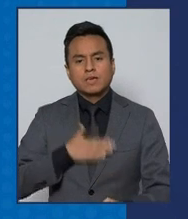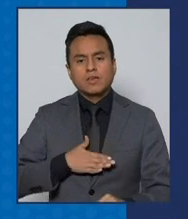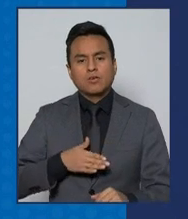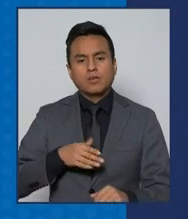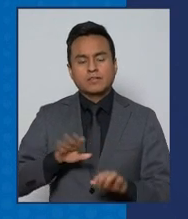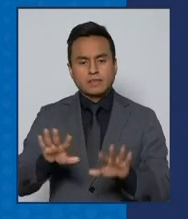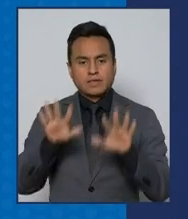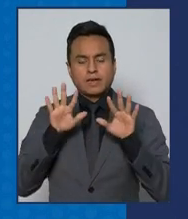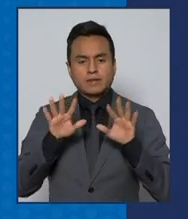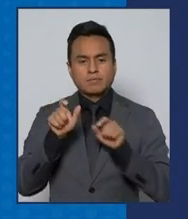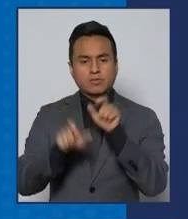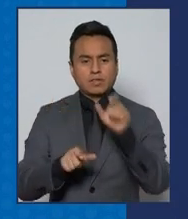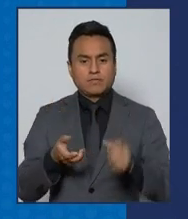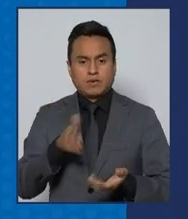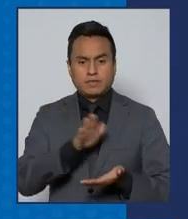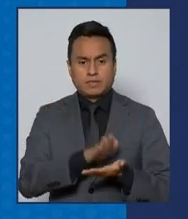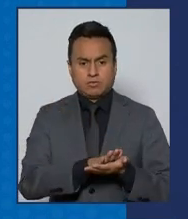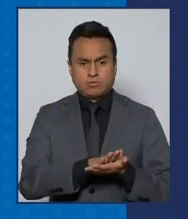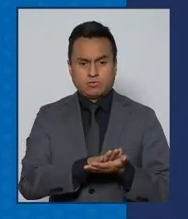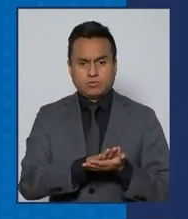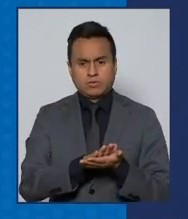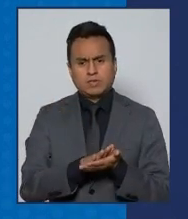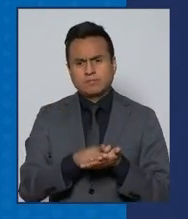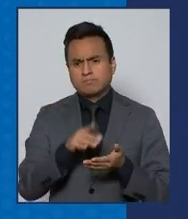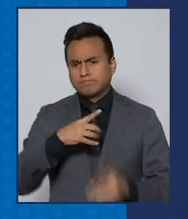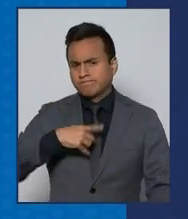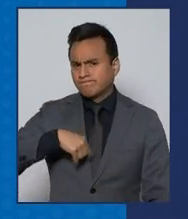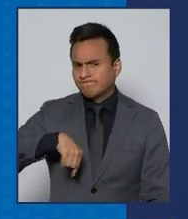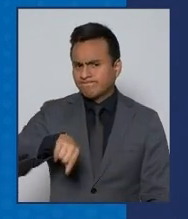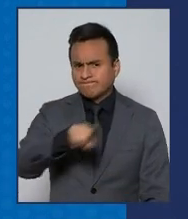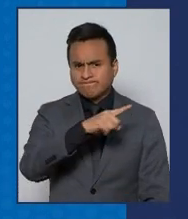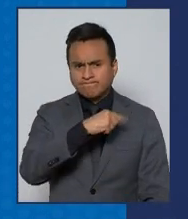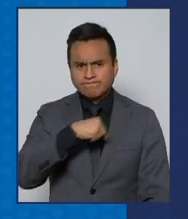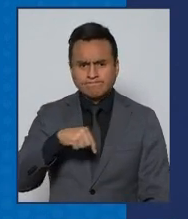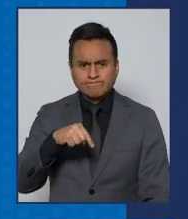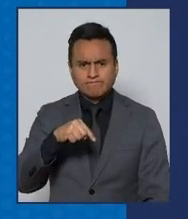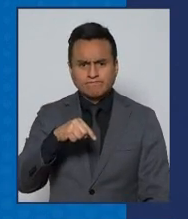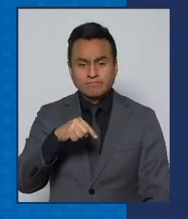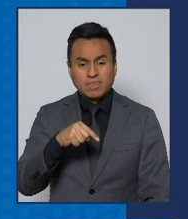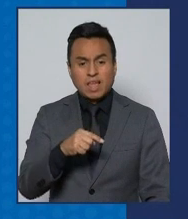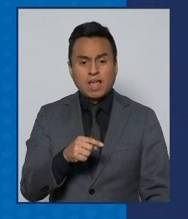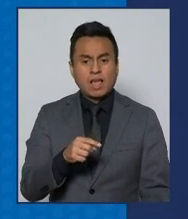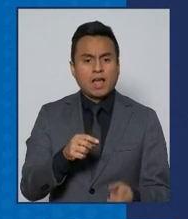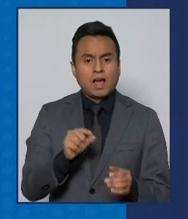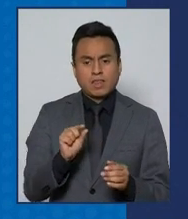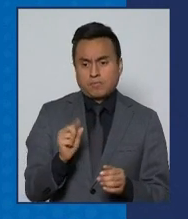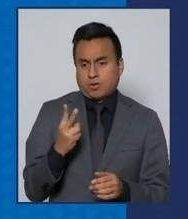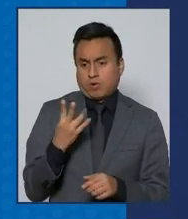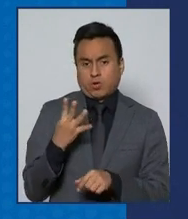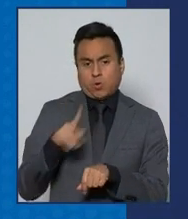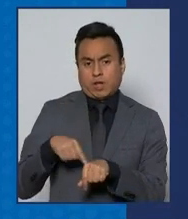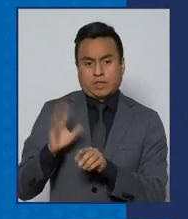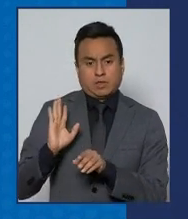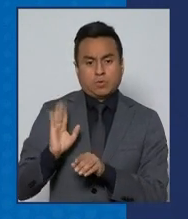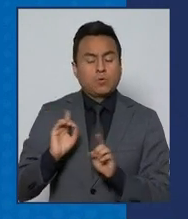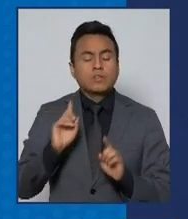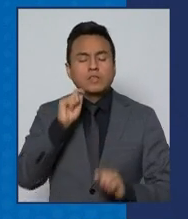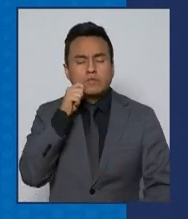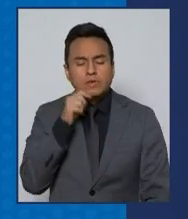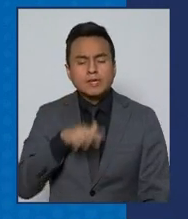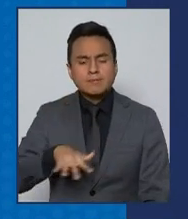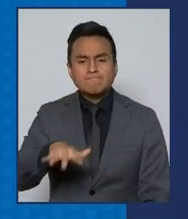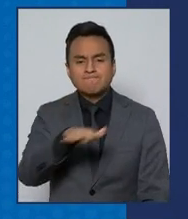estos fallecidos no son personas que necesariamente nos hayan abandonado en las últimas 24 horas, sino que es